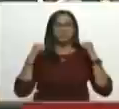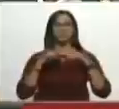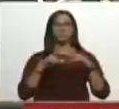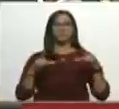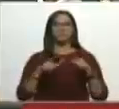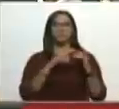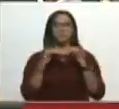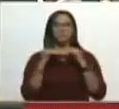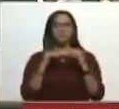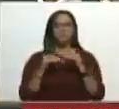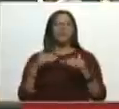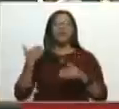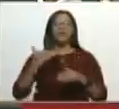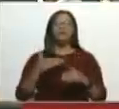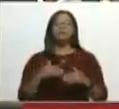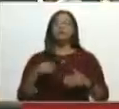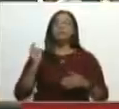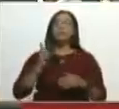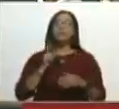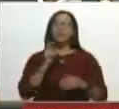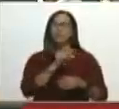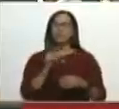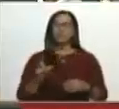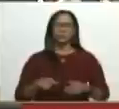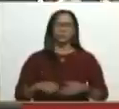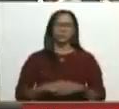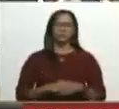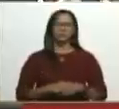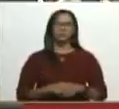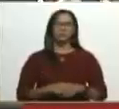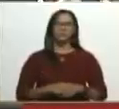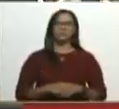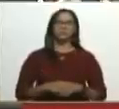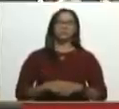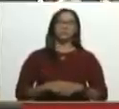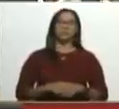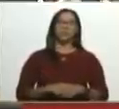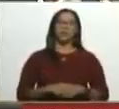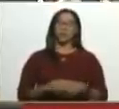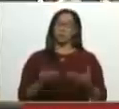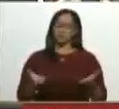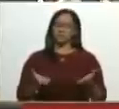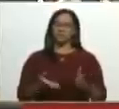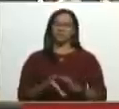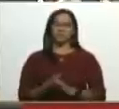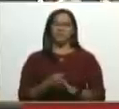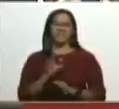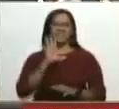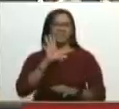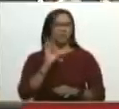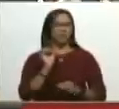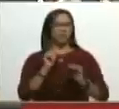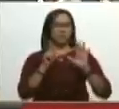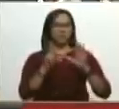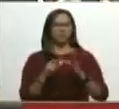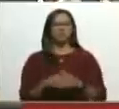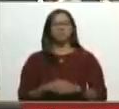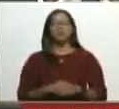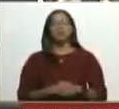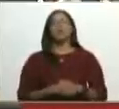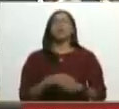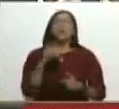de los derechos, garantías y deberes de las personas. Ese es el círculo. 5, el 7. El